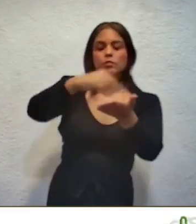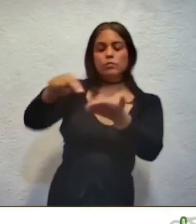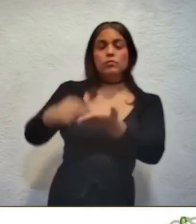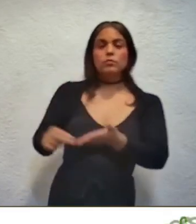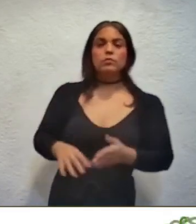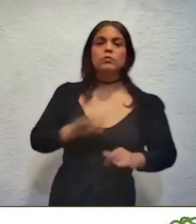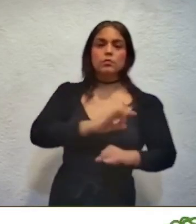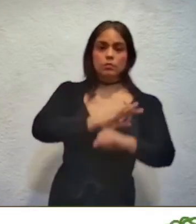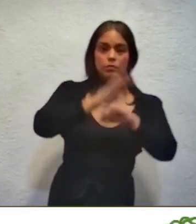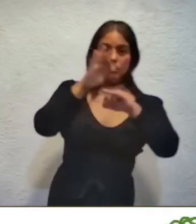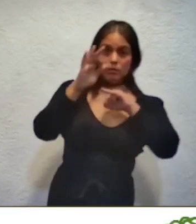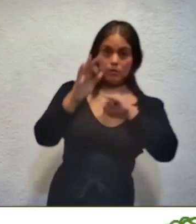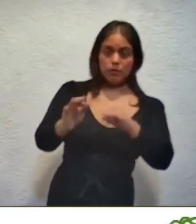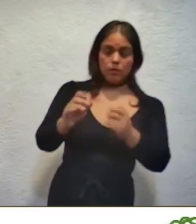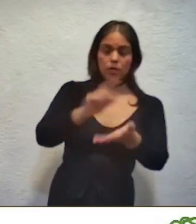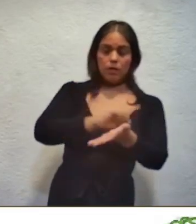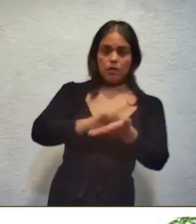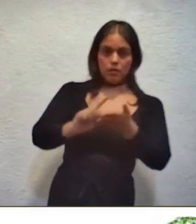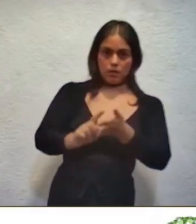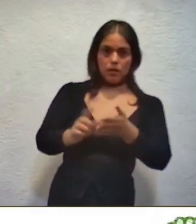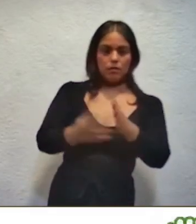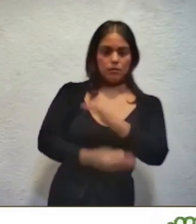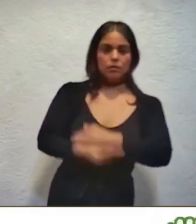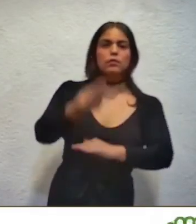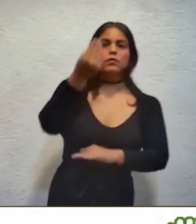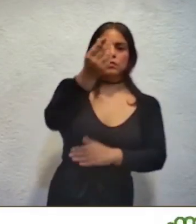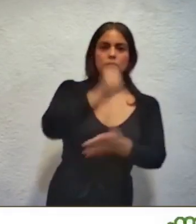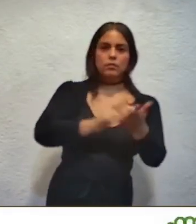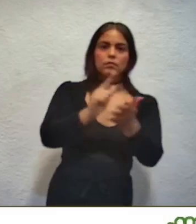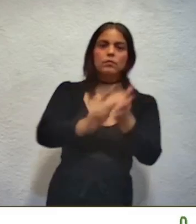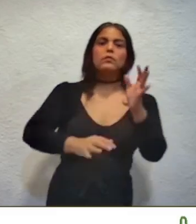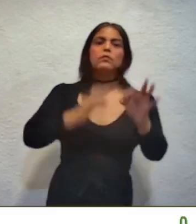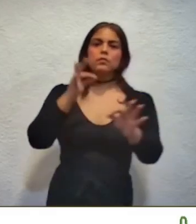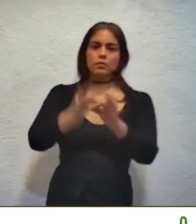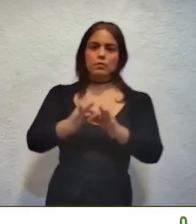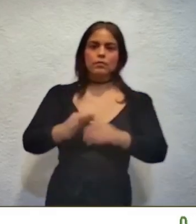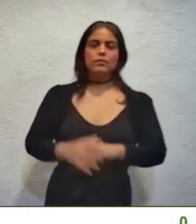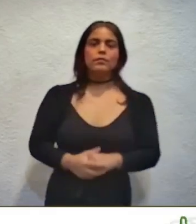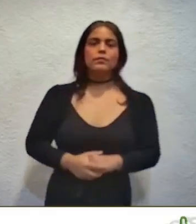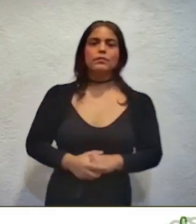a la conclusión de la presente sesión y notifíquese conforme a derecho corresponda.